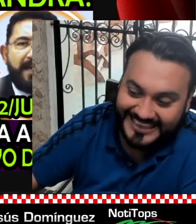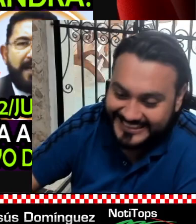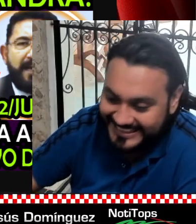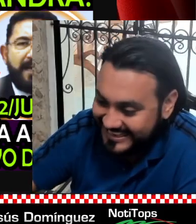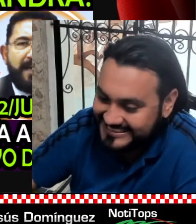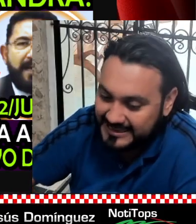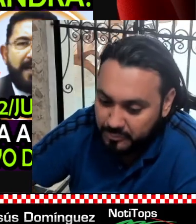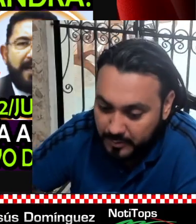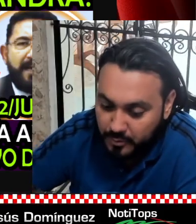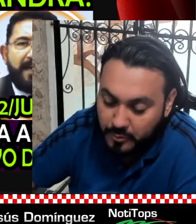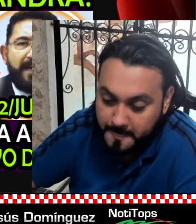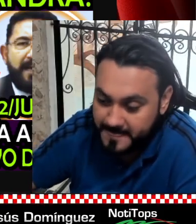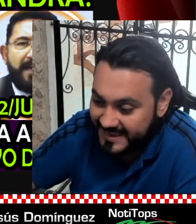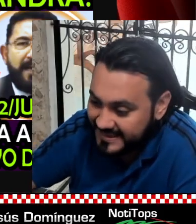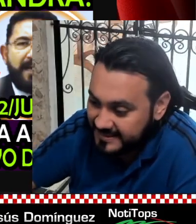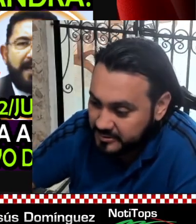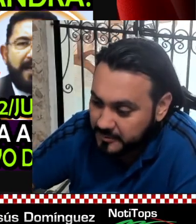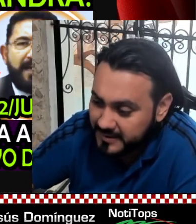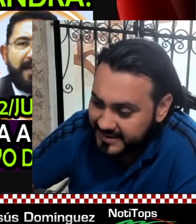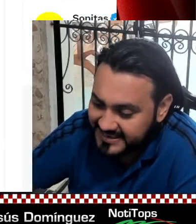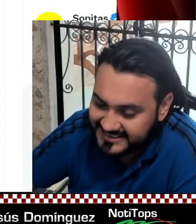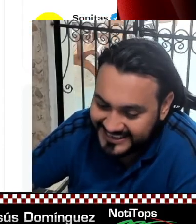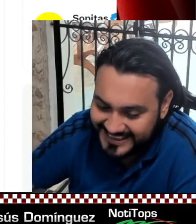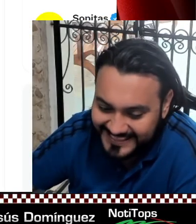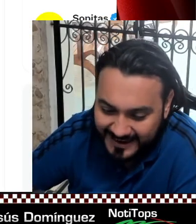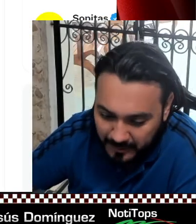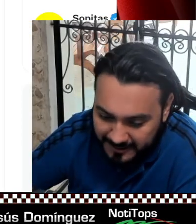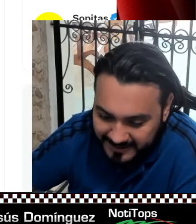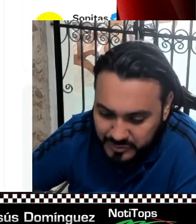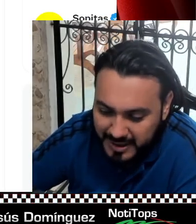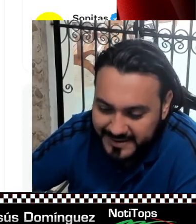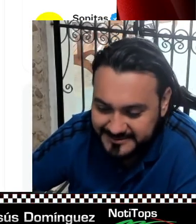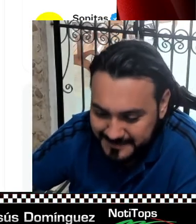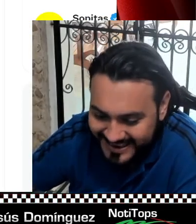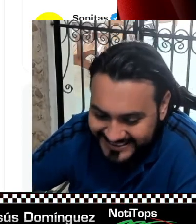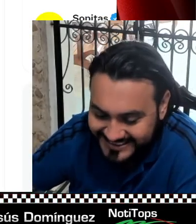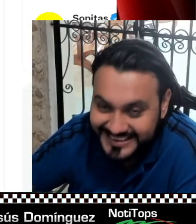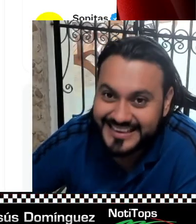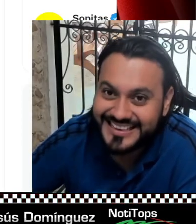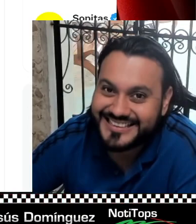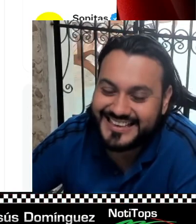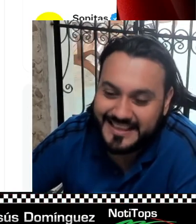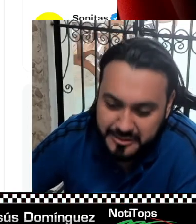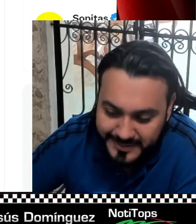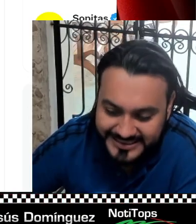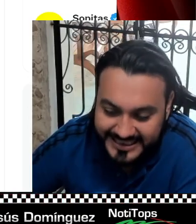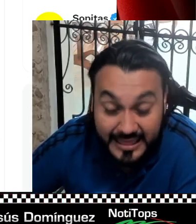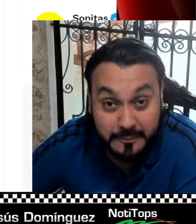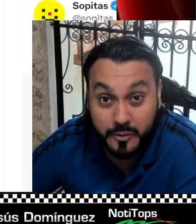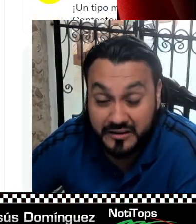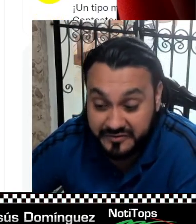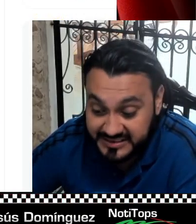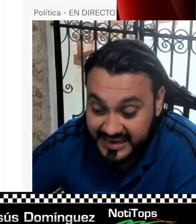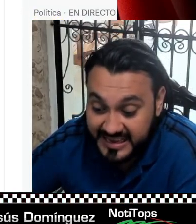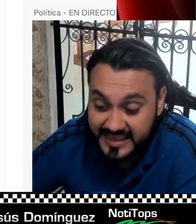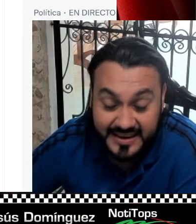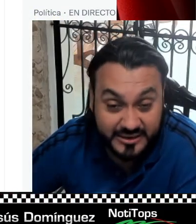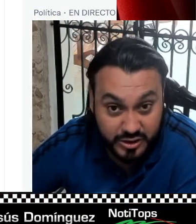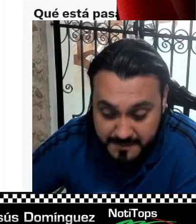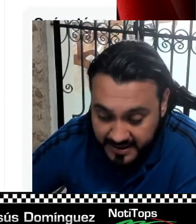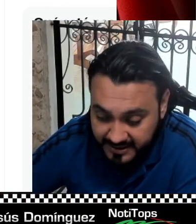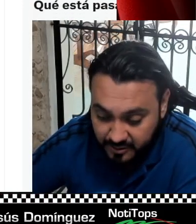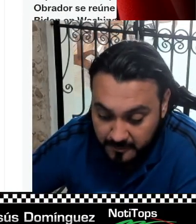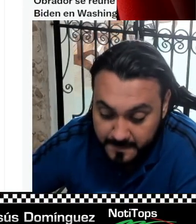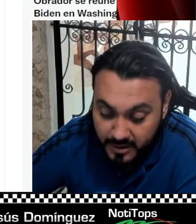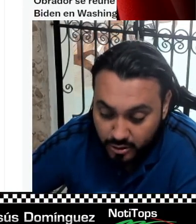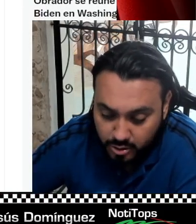acusa de este nuevo delito. Y es que a Sandra Cuevas, una vez más, siendo investigada por la Fiscalía de la